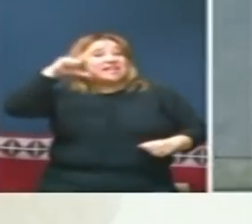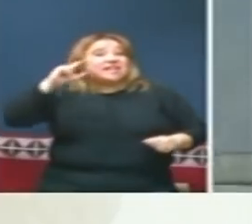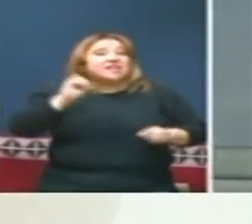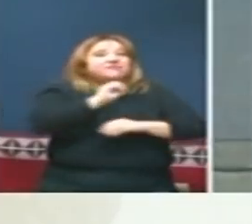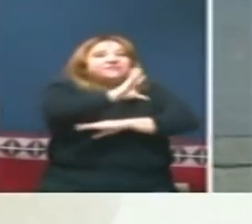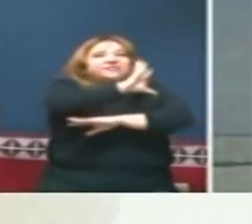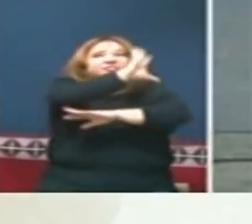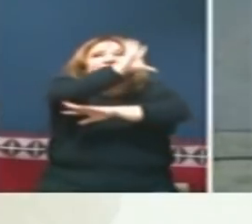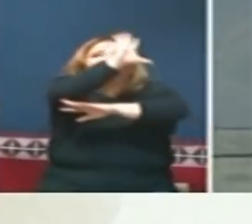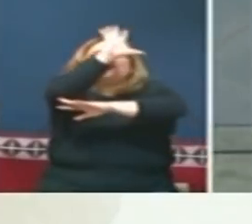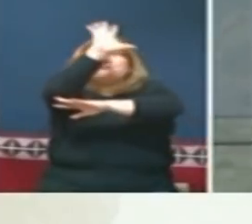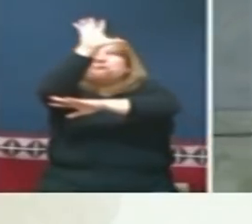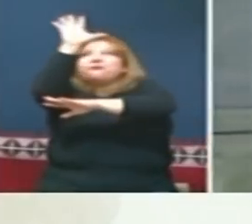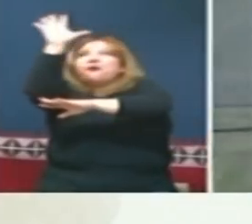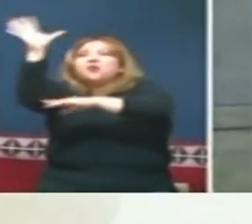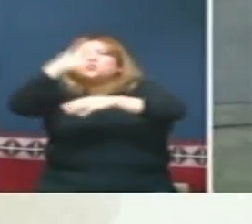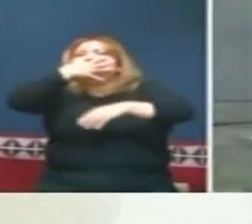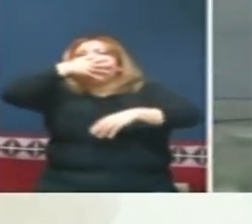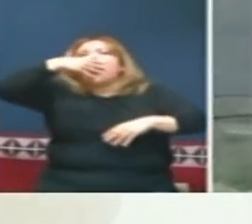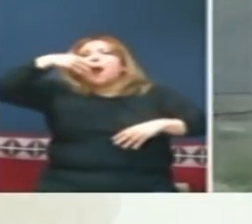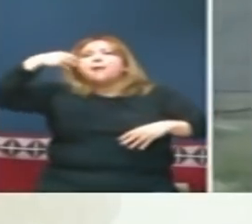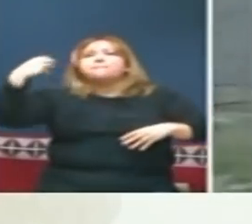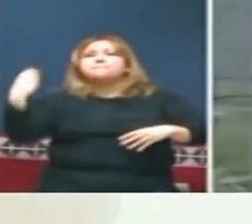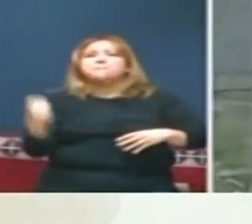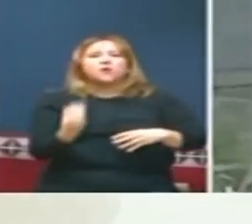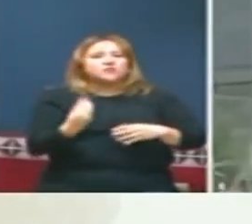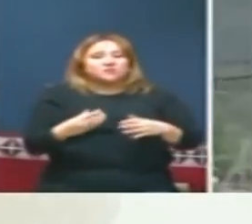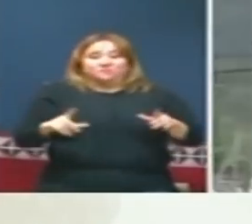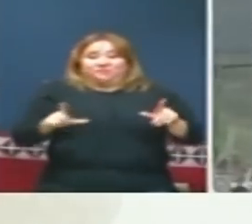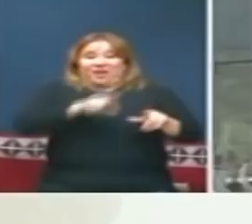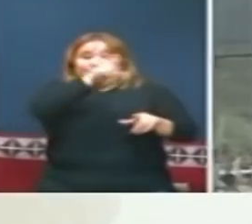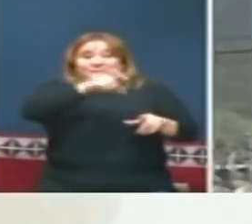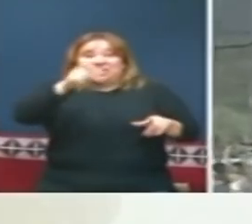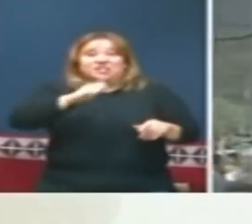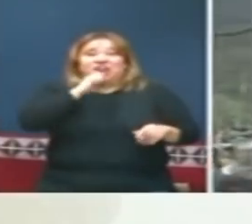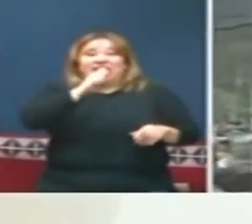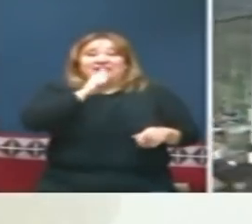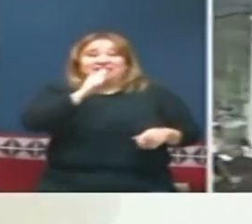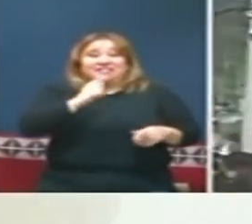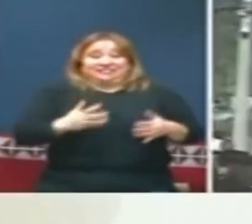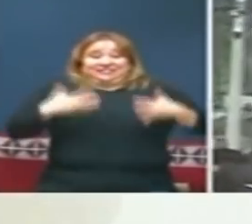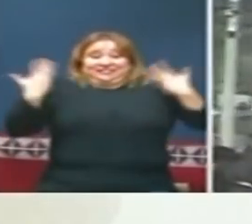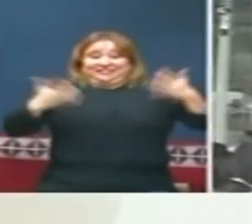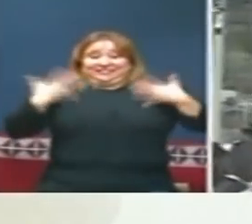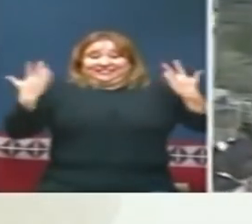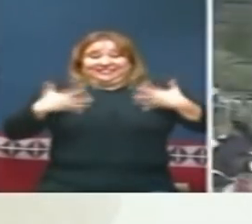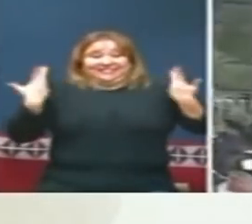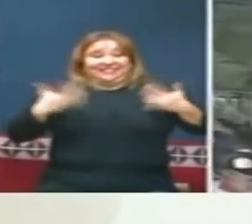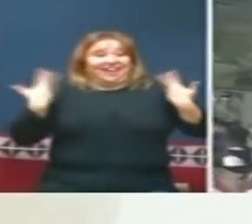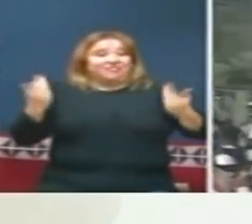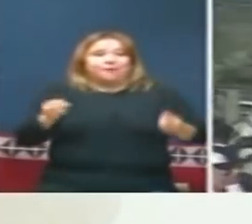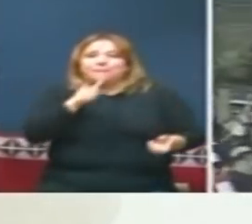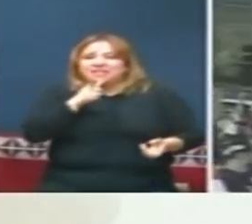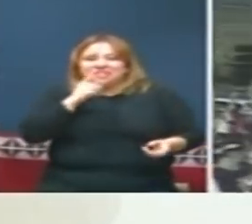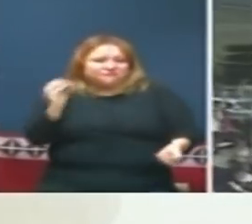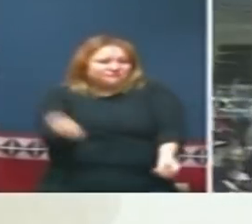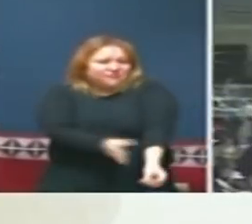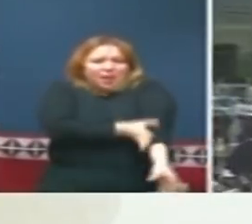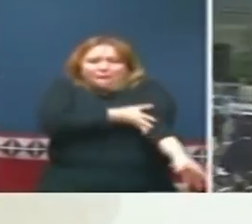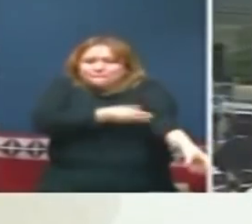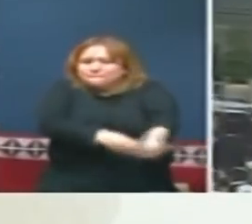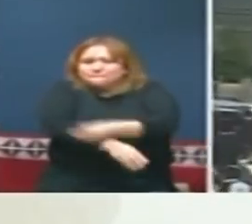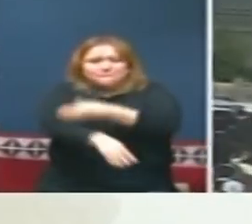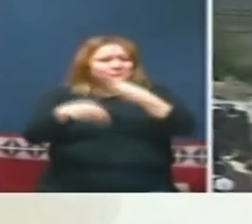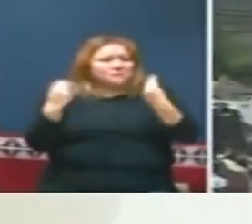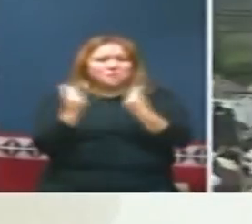iluminando este hermoso momento, los animadores, Silvana, que están arengando. La verdad que esto se